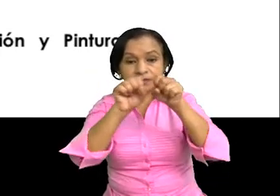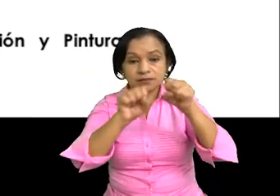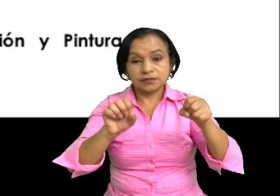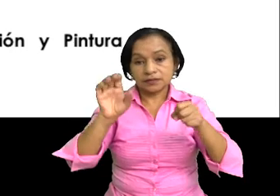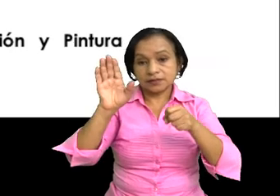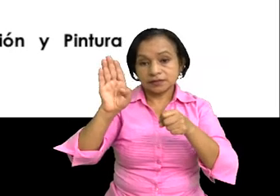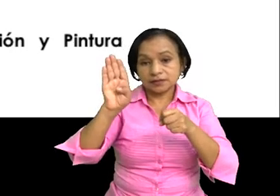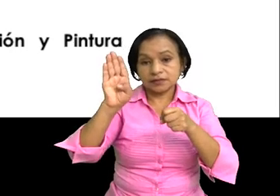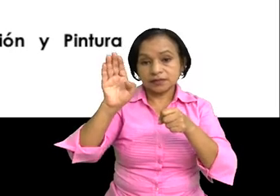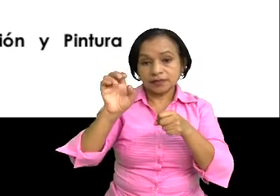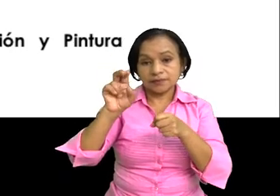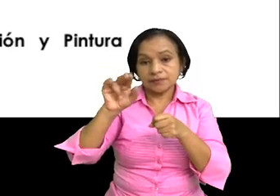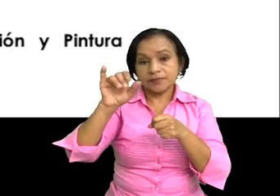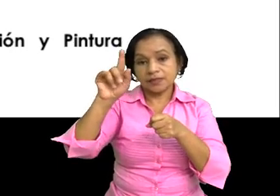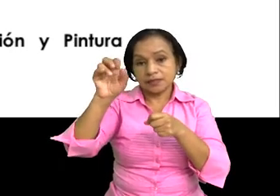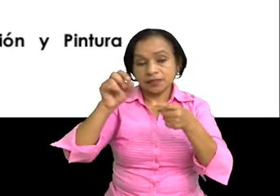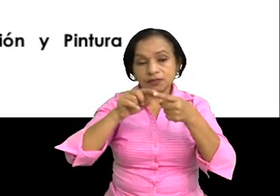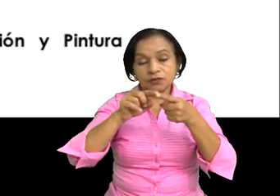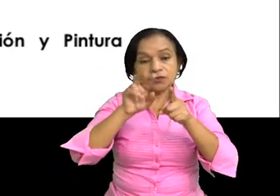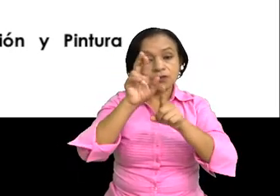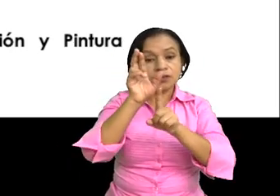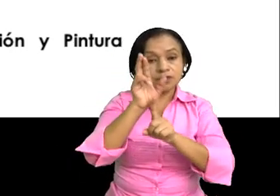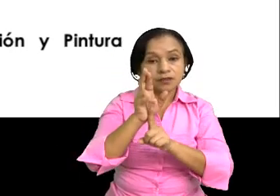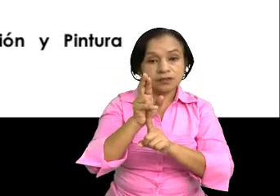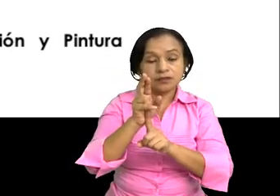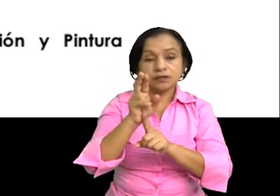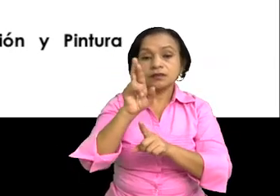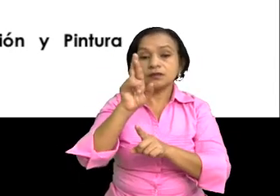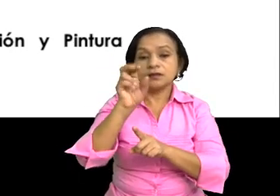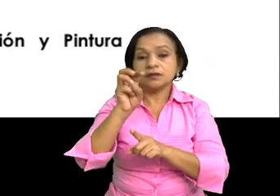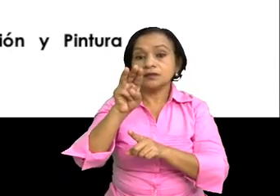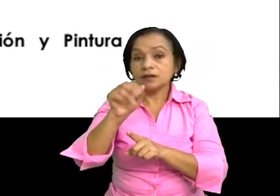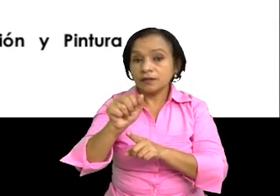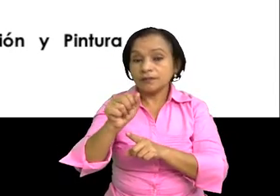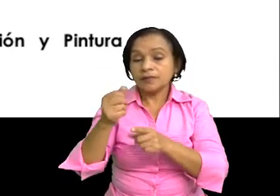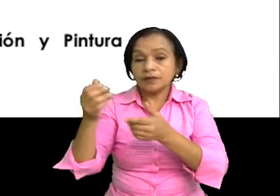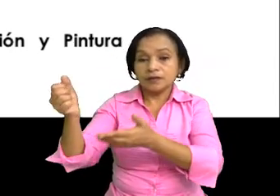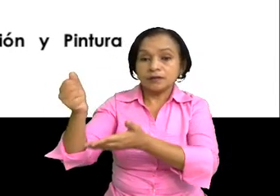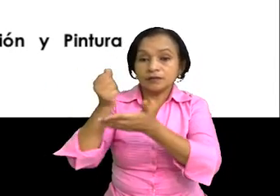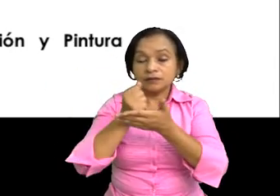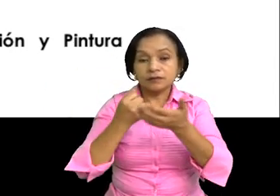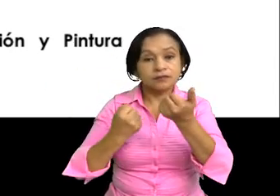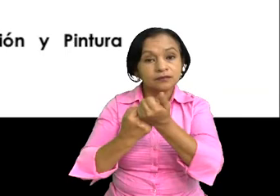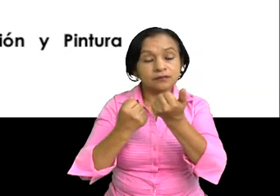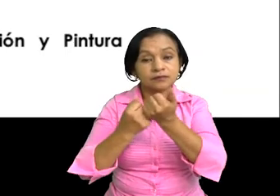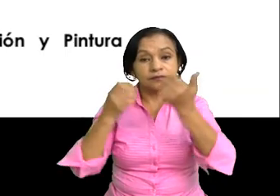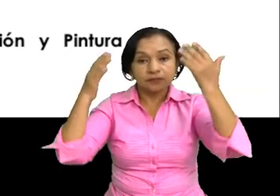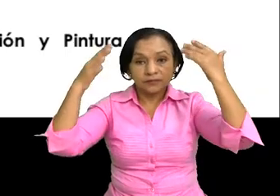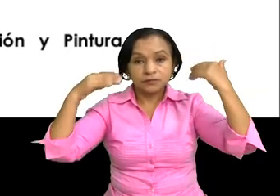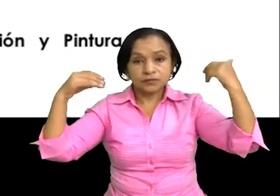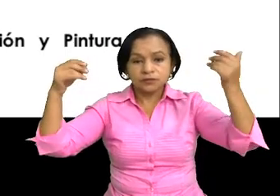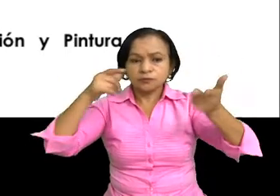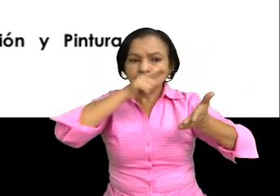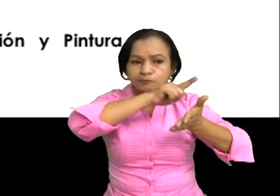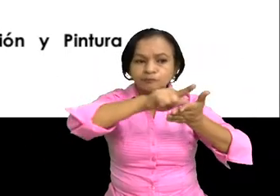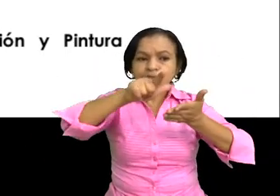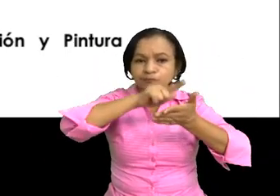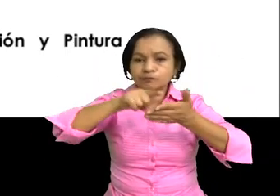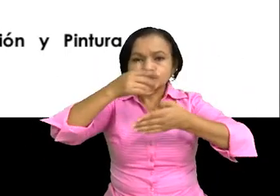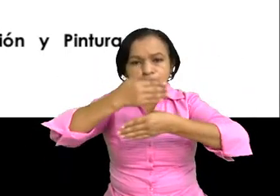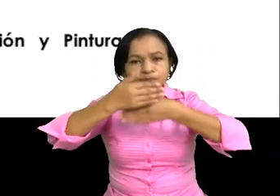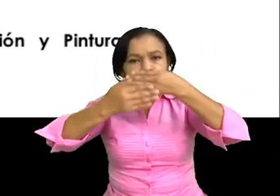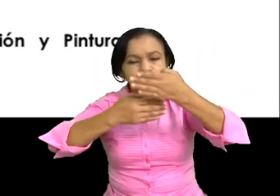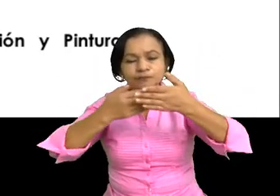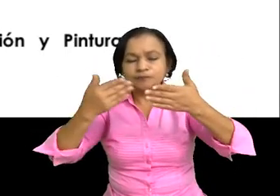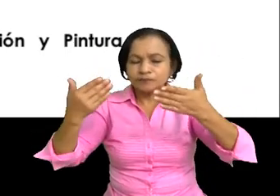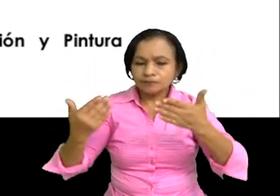y El Rama, un puente importante que se construyó con la cooperación japonesa, lo estamos chajineando y dejándolo otra vez